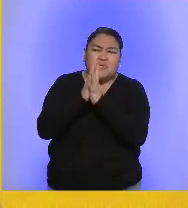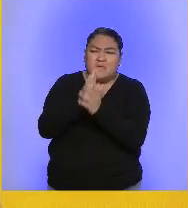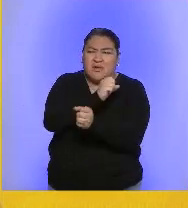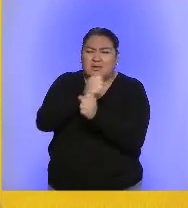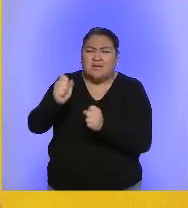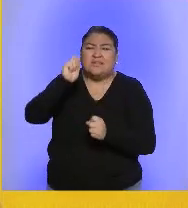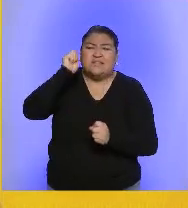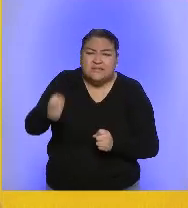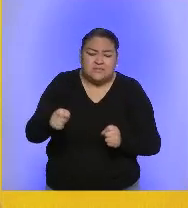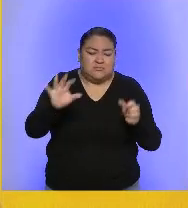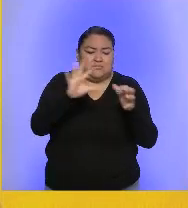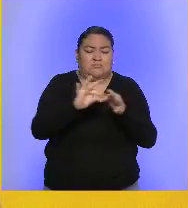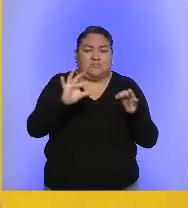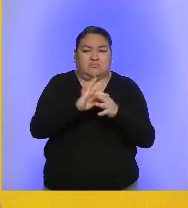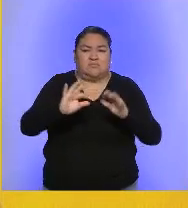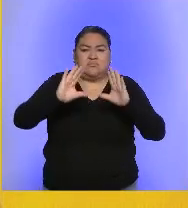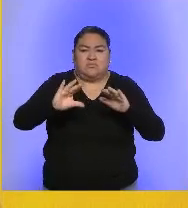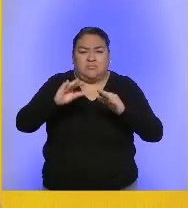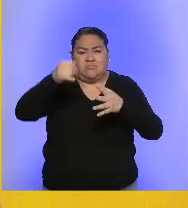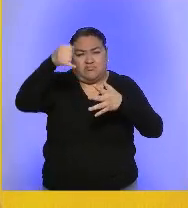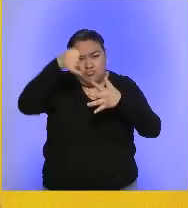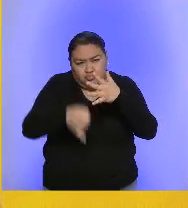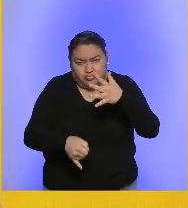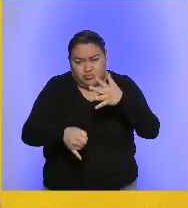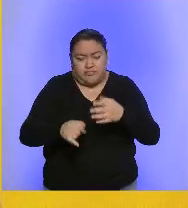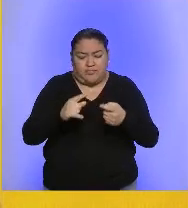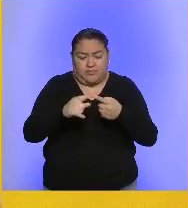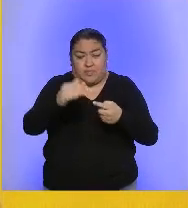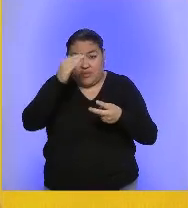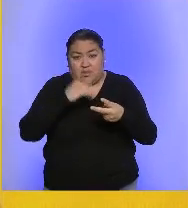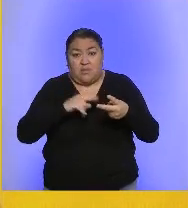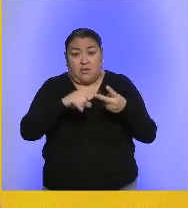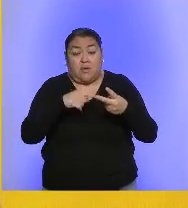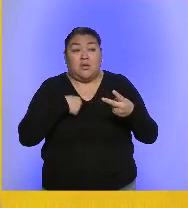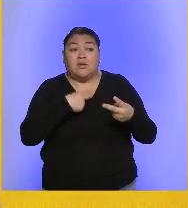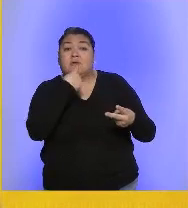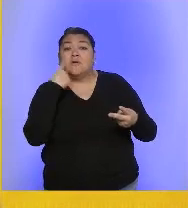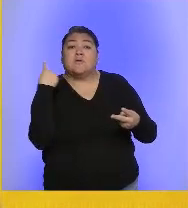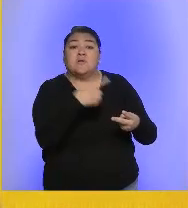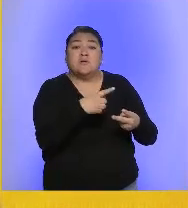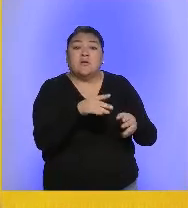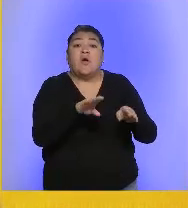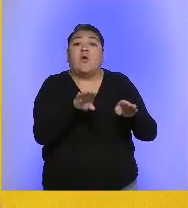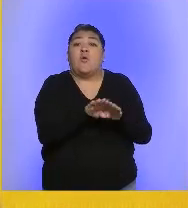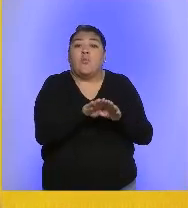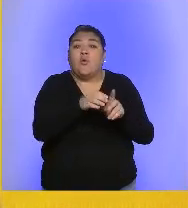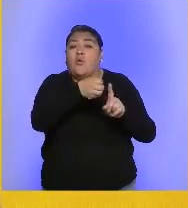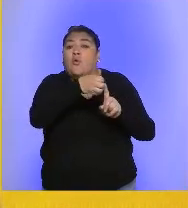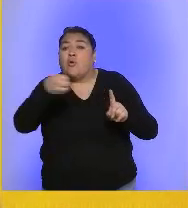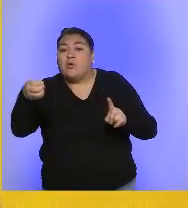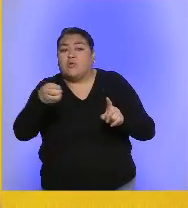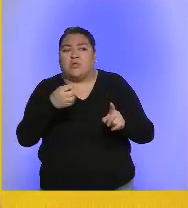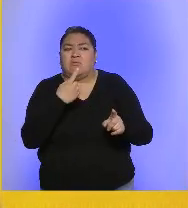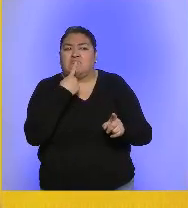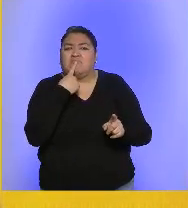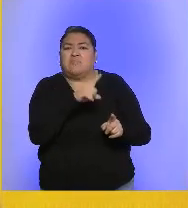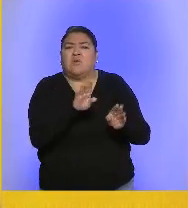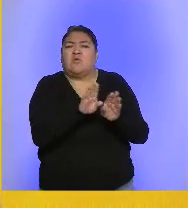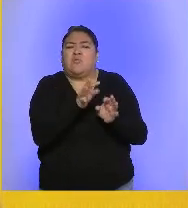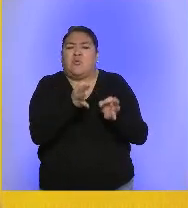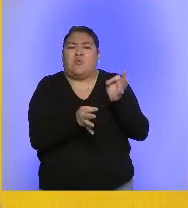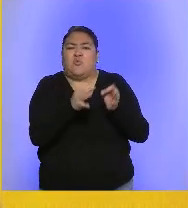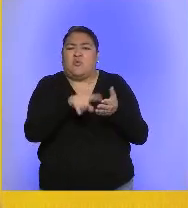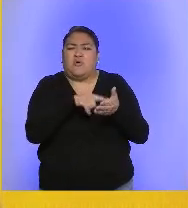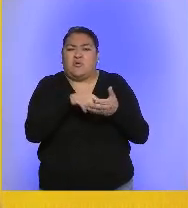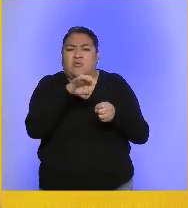el procedimiento para la denuncia y su seguimiento procesal, particularmente en procesos electorales. Esta acción